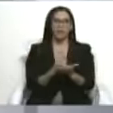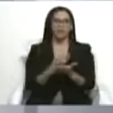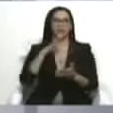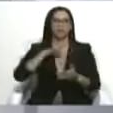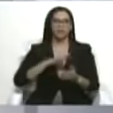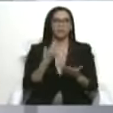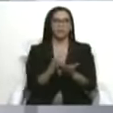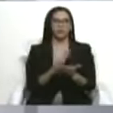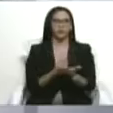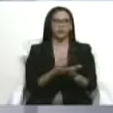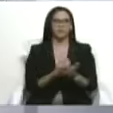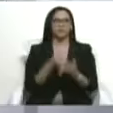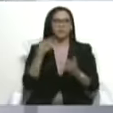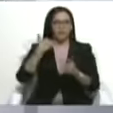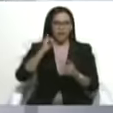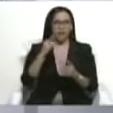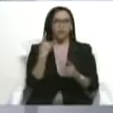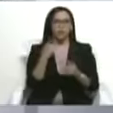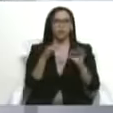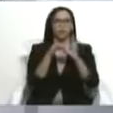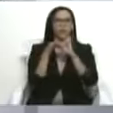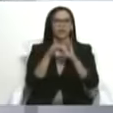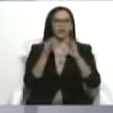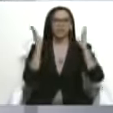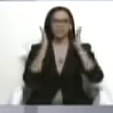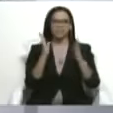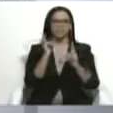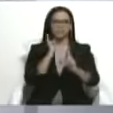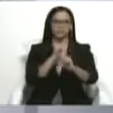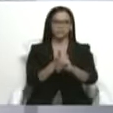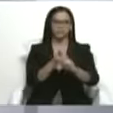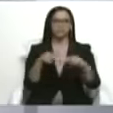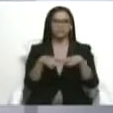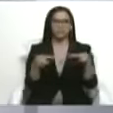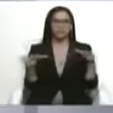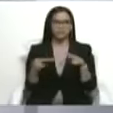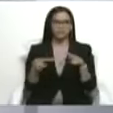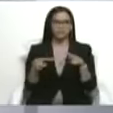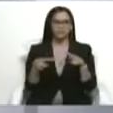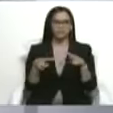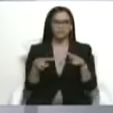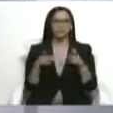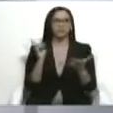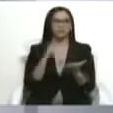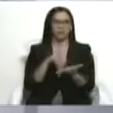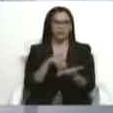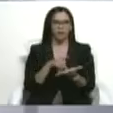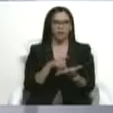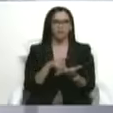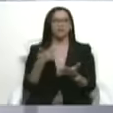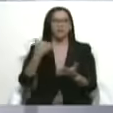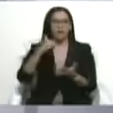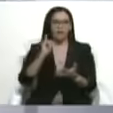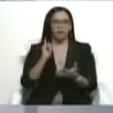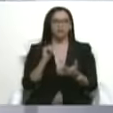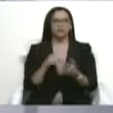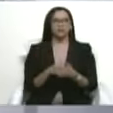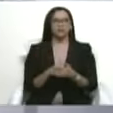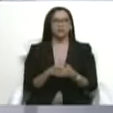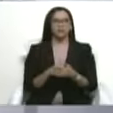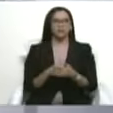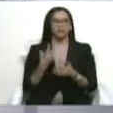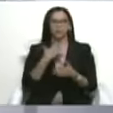en Maturín. Ahí hay una unidad de atención inmediata de casos. Es decir, llegando a la sede ya hay, no